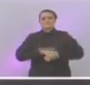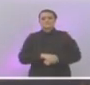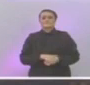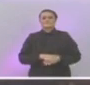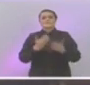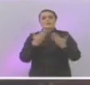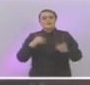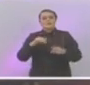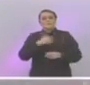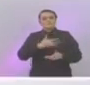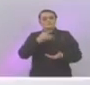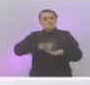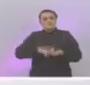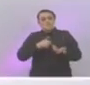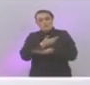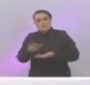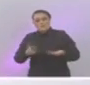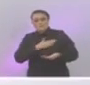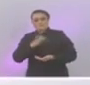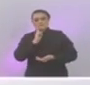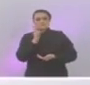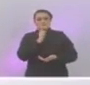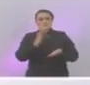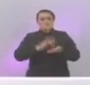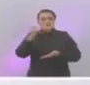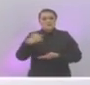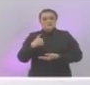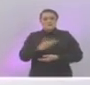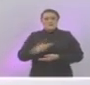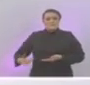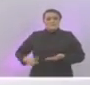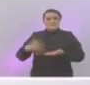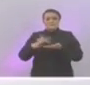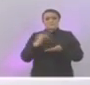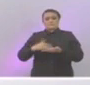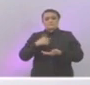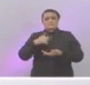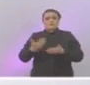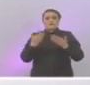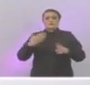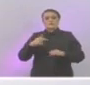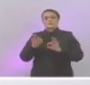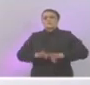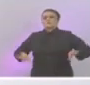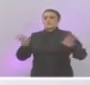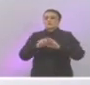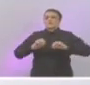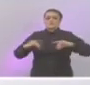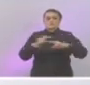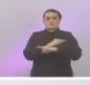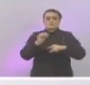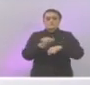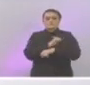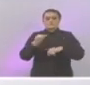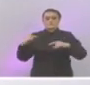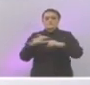Y les comparto una muy buena noticia. Gracias al apoyo del presidente de la República y en virtud del importante flujo vehicular que registra